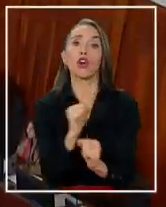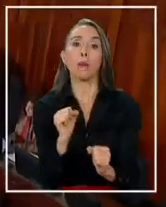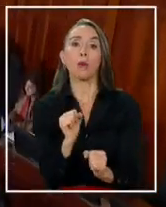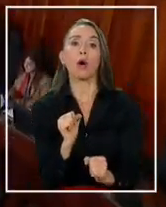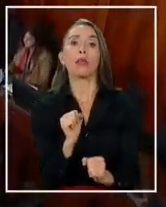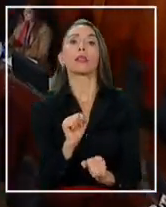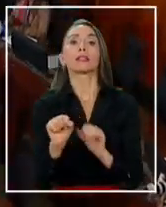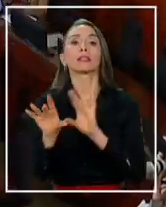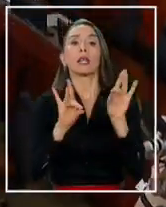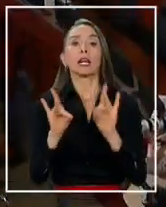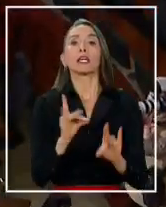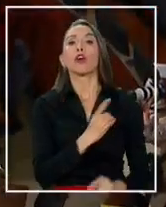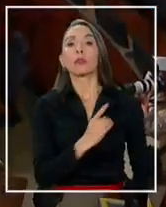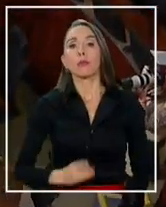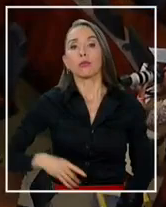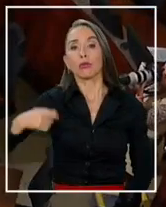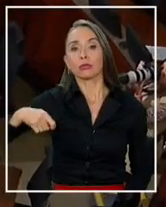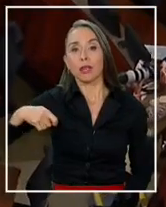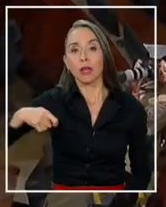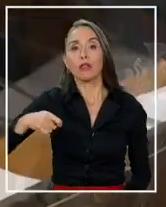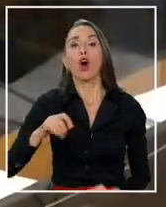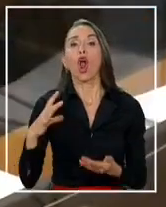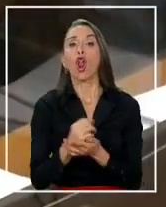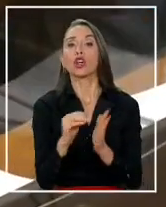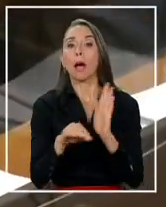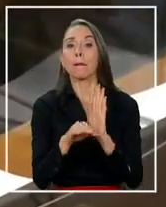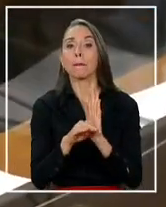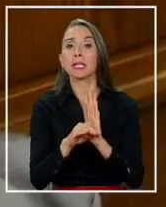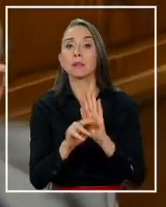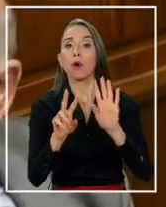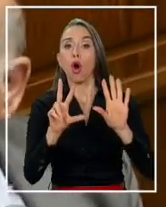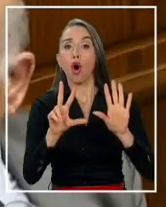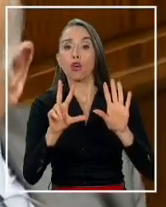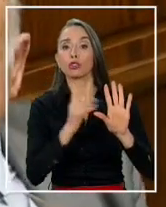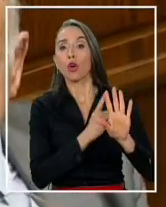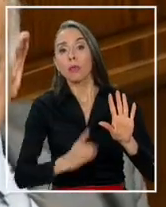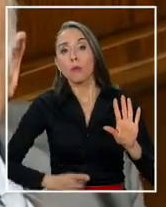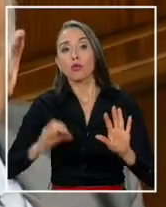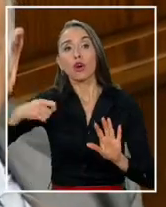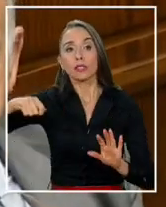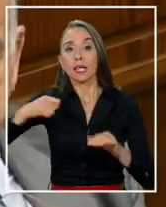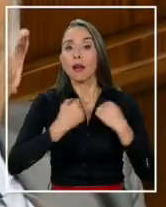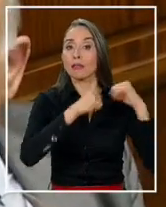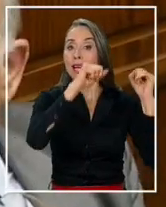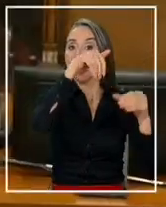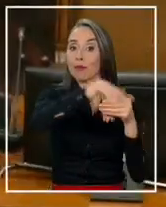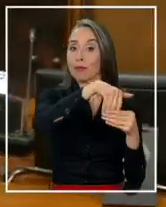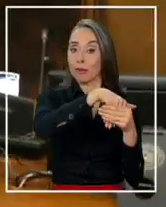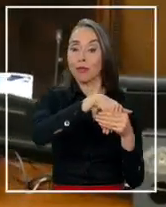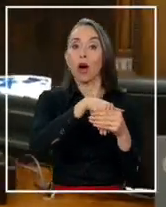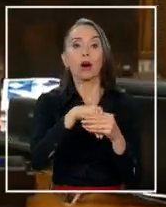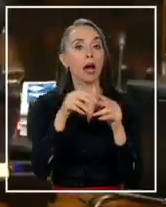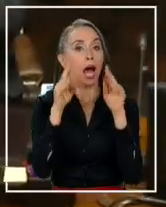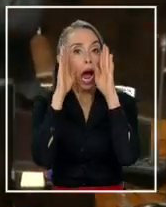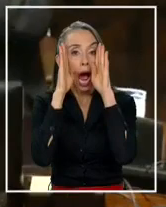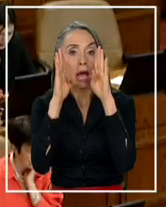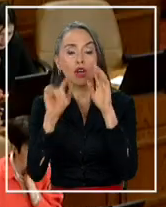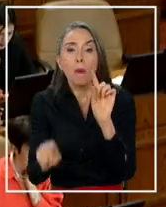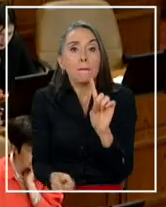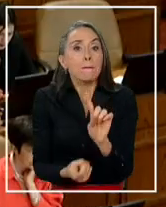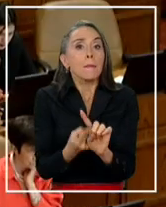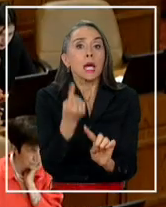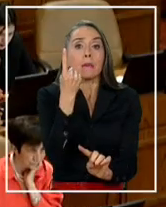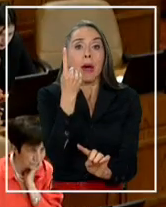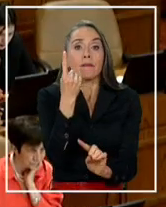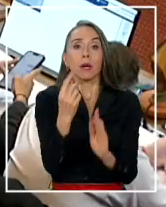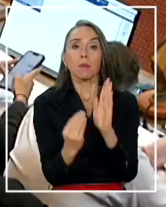del Congreso, a menos que hayan logrado un mínimo de 8 parlamentarios. Pero preste atención porque hoy ocurrió algo inédito. Por primera